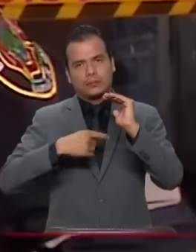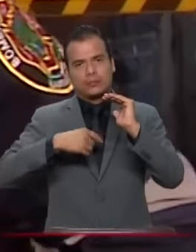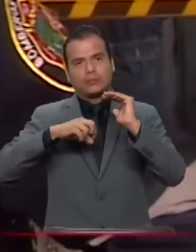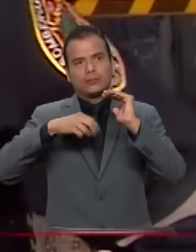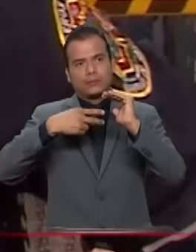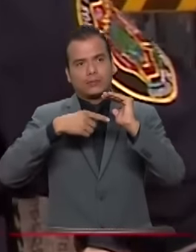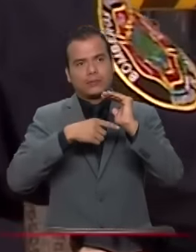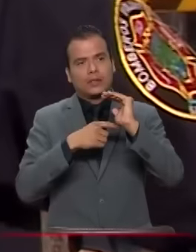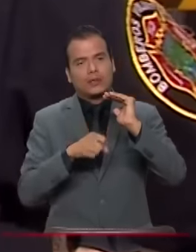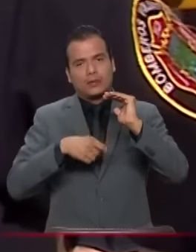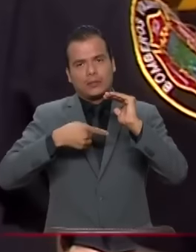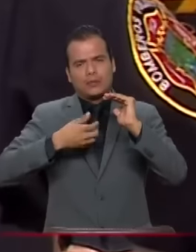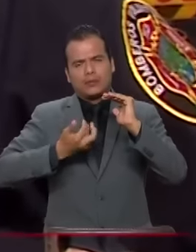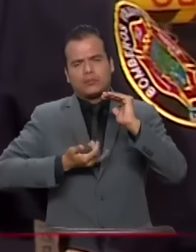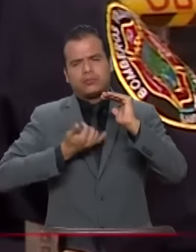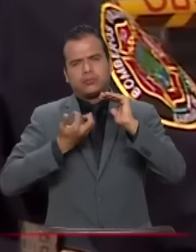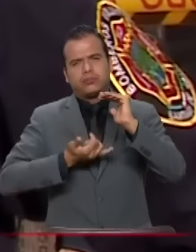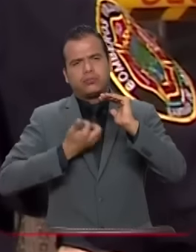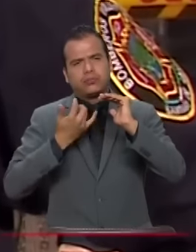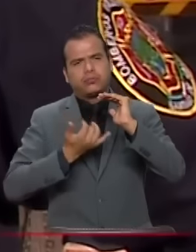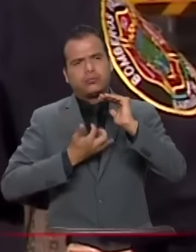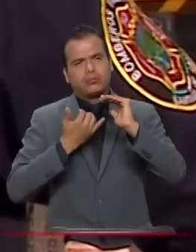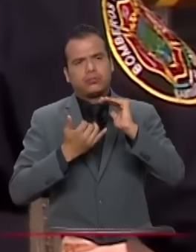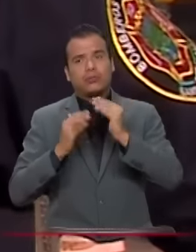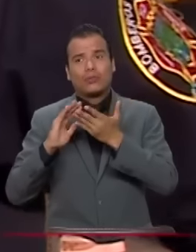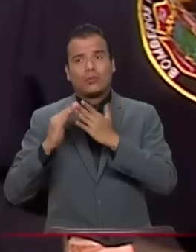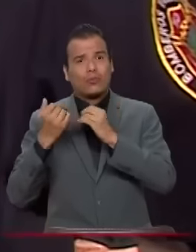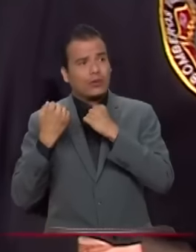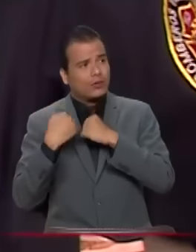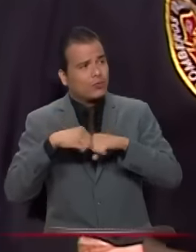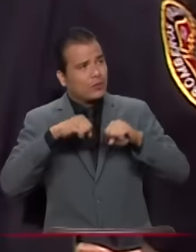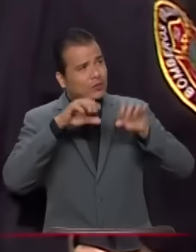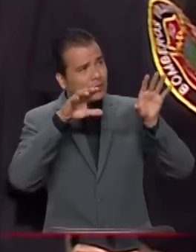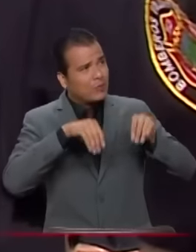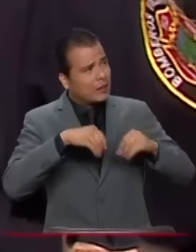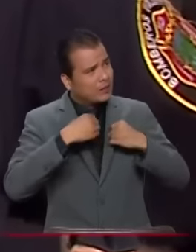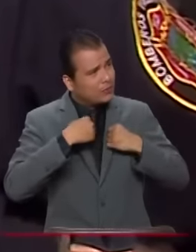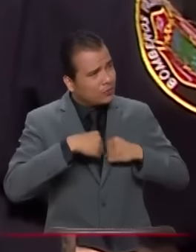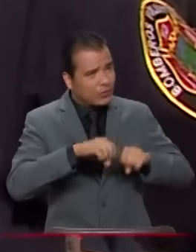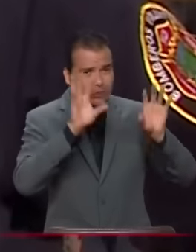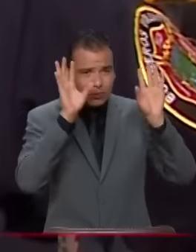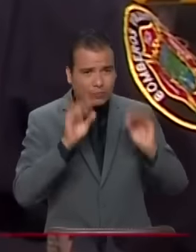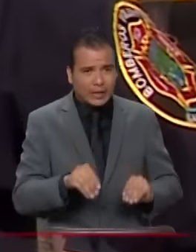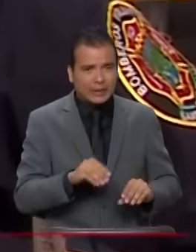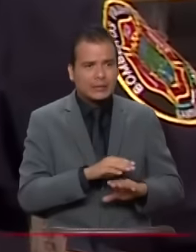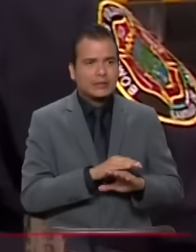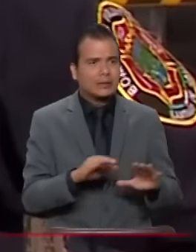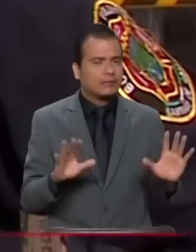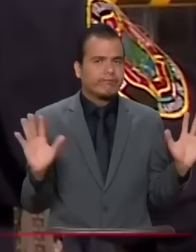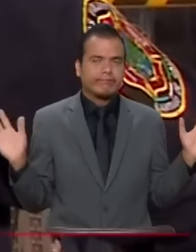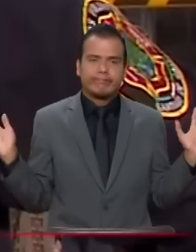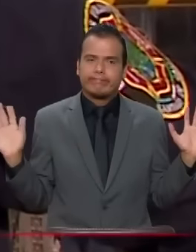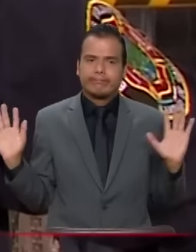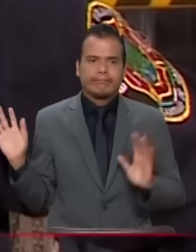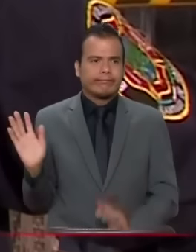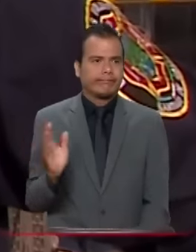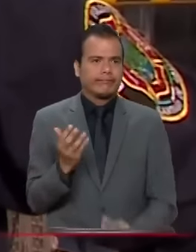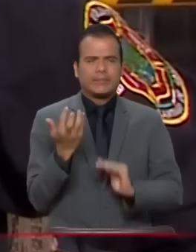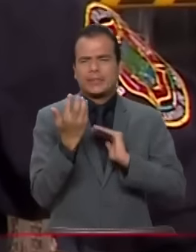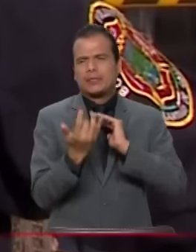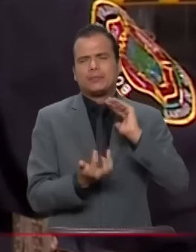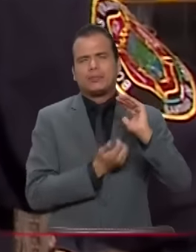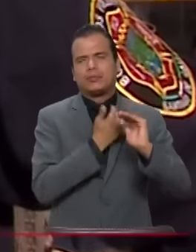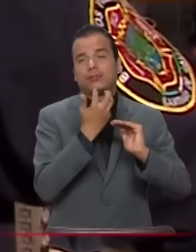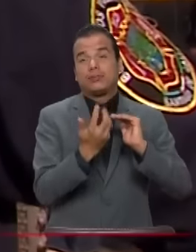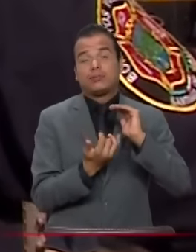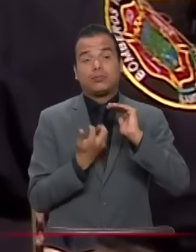primer piso estaba totalmente incendiado. Algunos vecinos estaban ya tratando de ayudar a apagar el incendio, pero ya el incendio ha tomado bastante